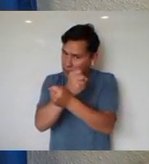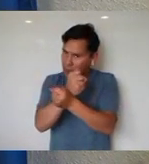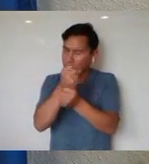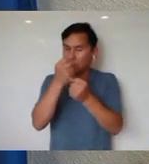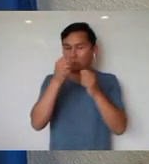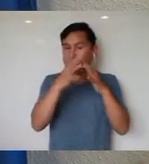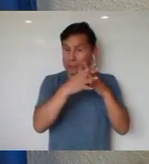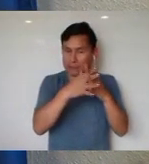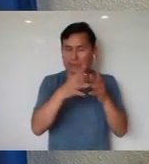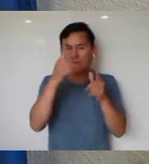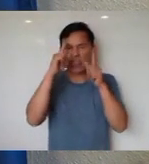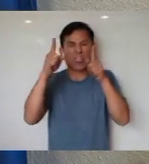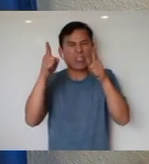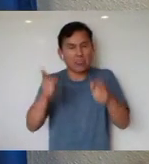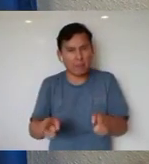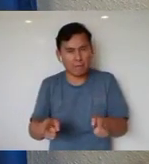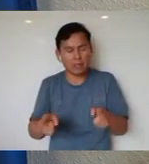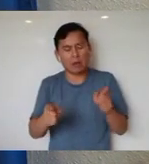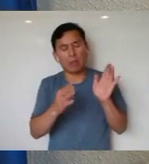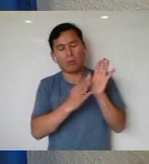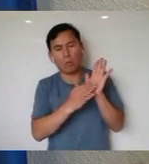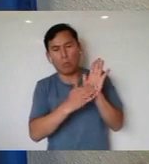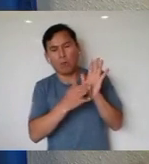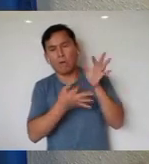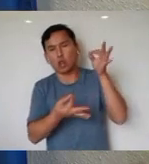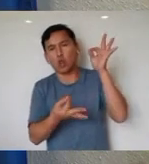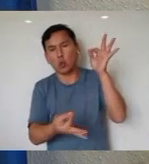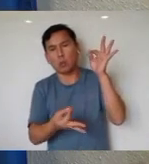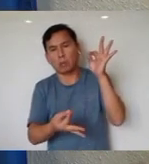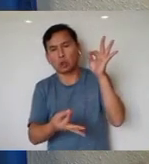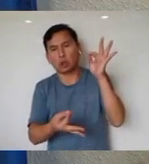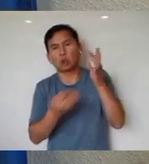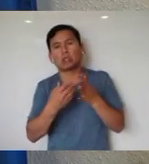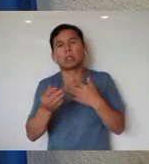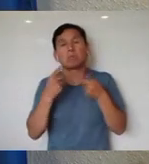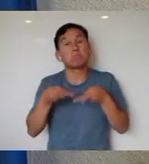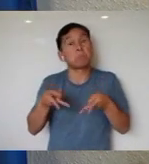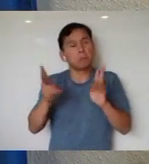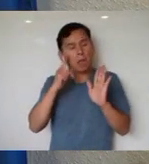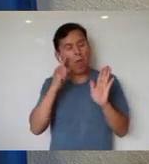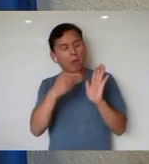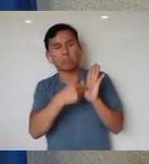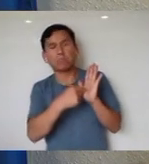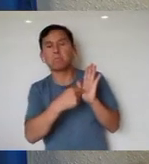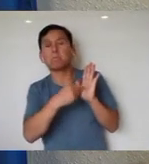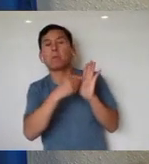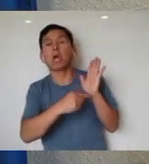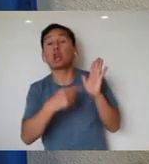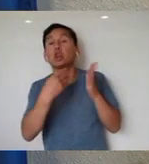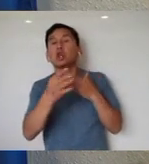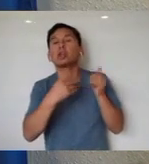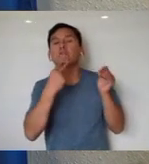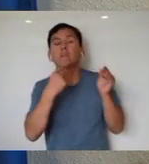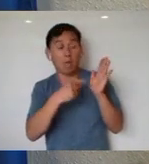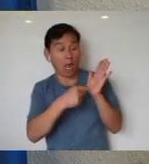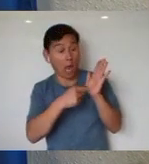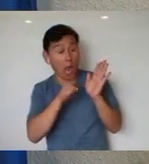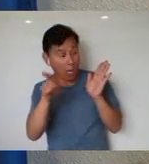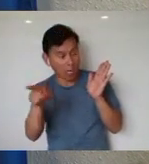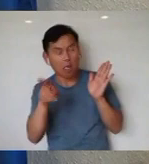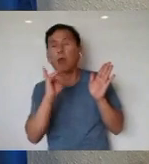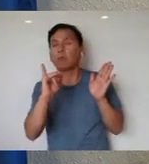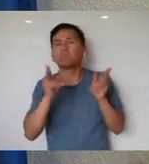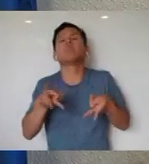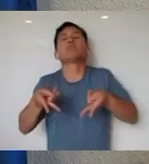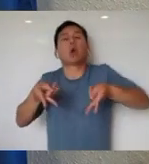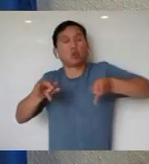seguridad, deberán ser acreditadas con algún documento que permita demostrar que la persona vive en el lugar hacia donde se